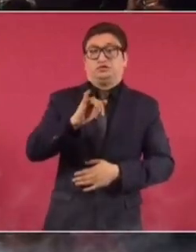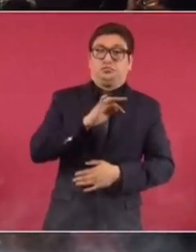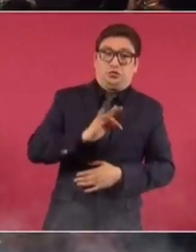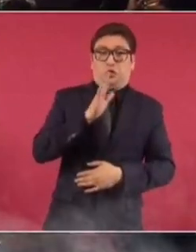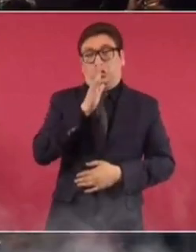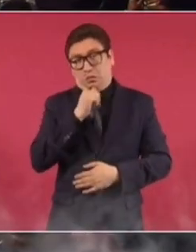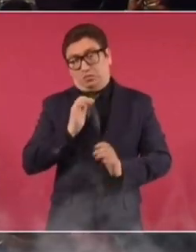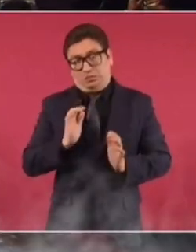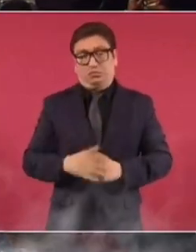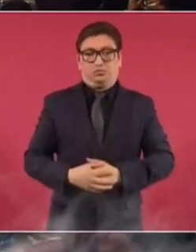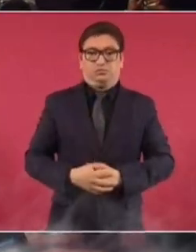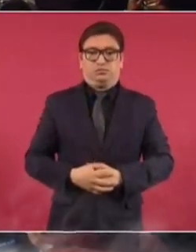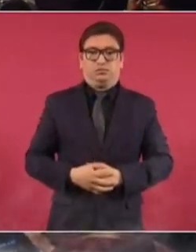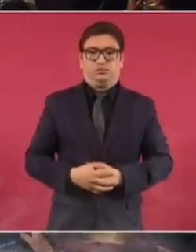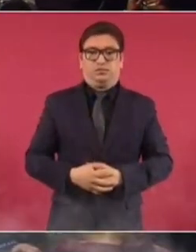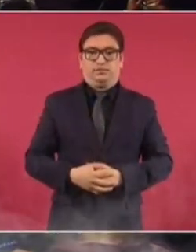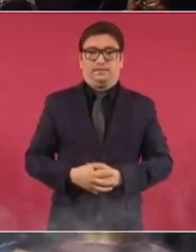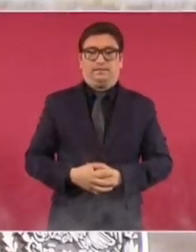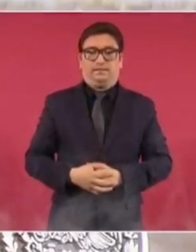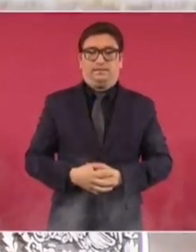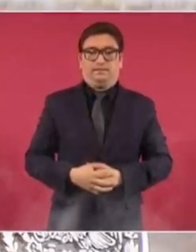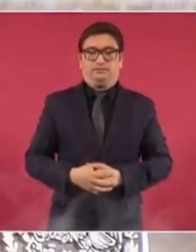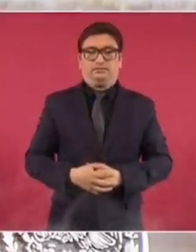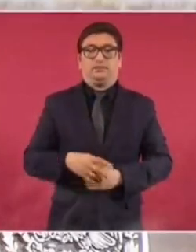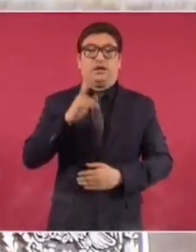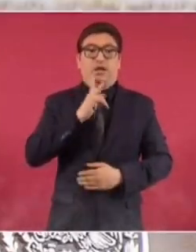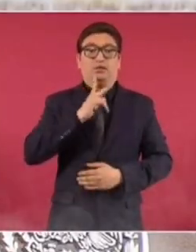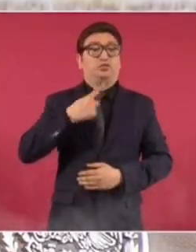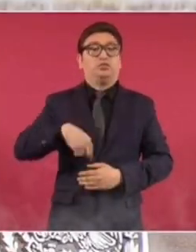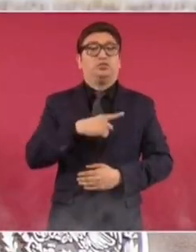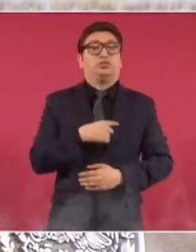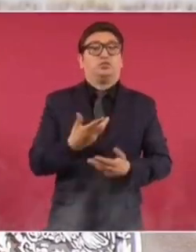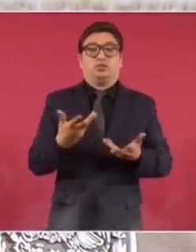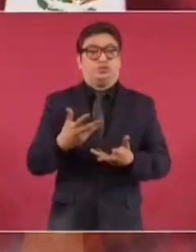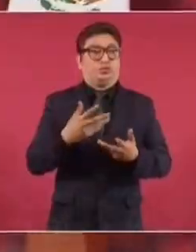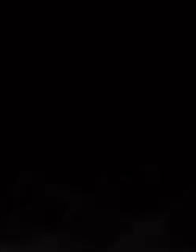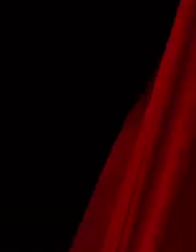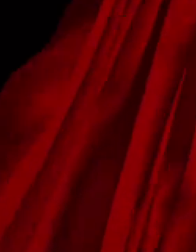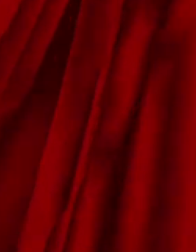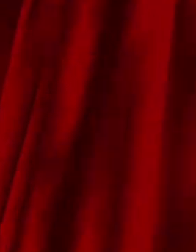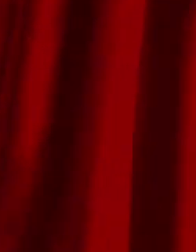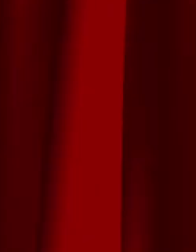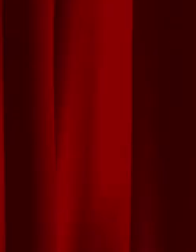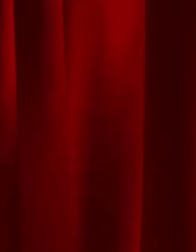pudo o no se pudo? Para que no estemos dejándonos manipular.